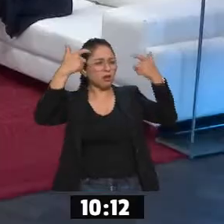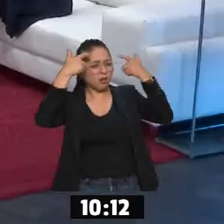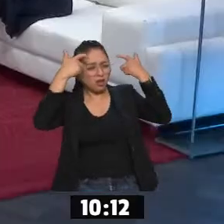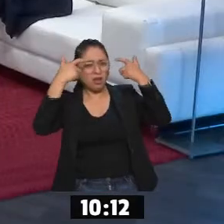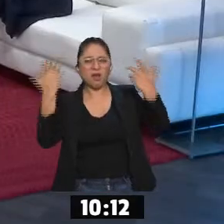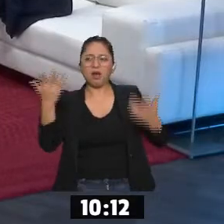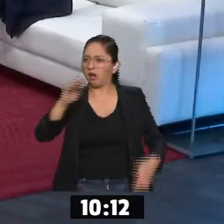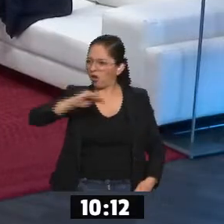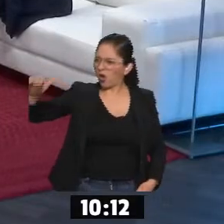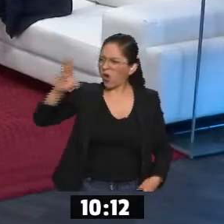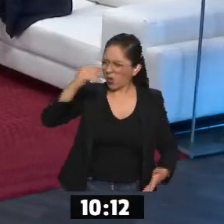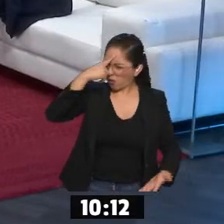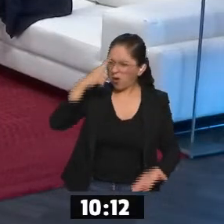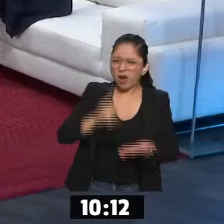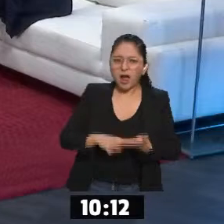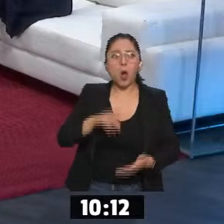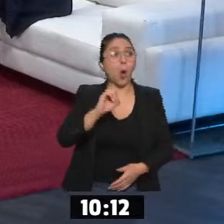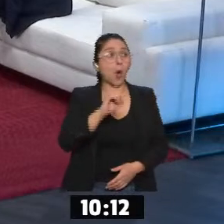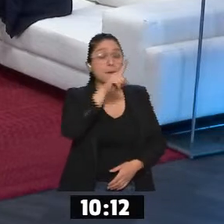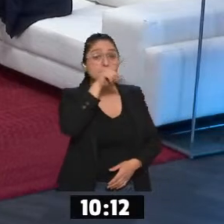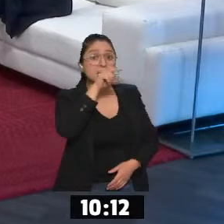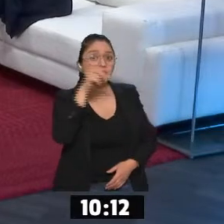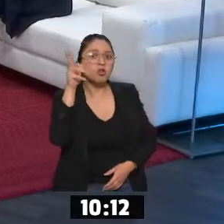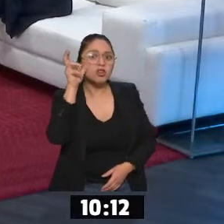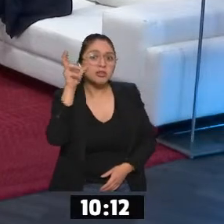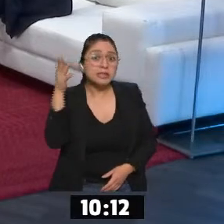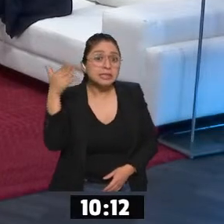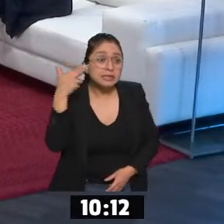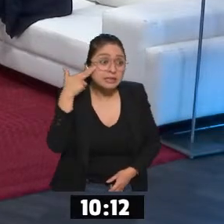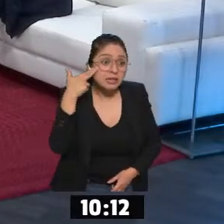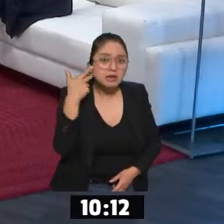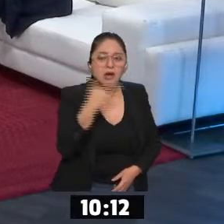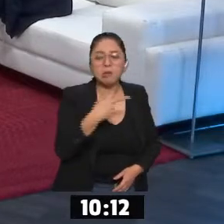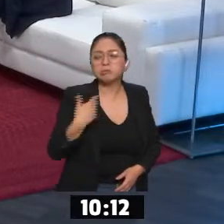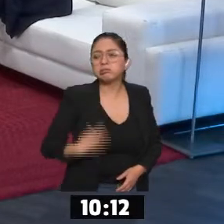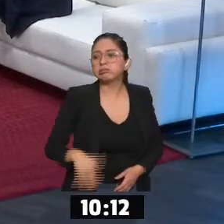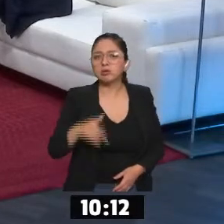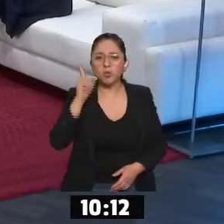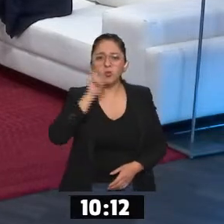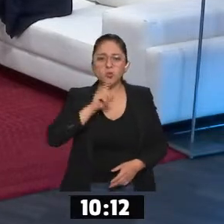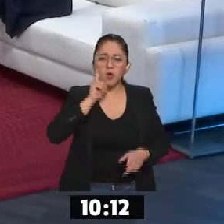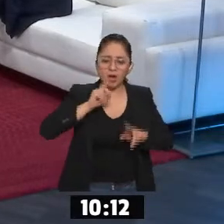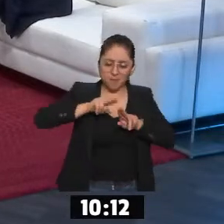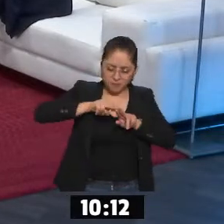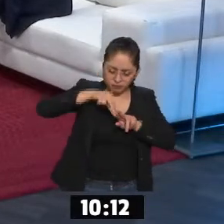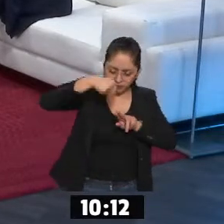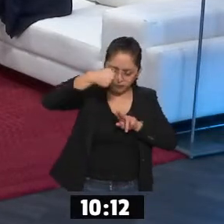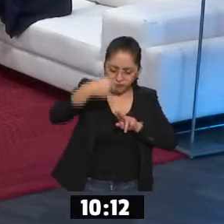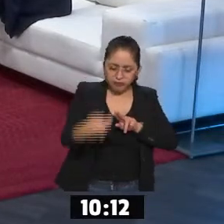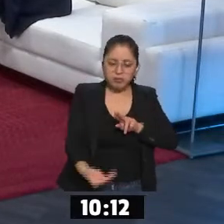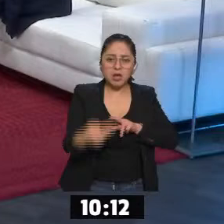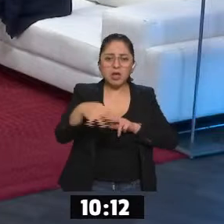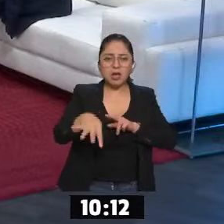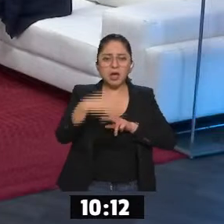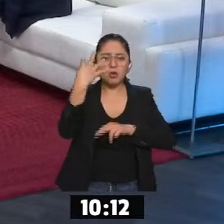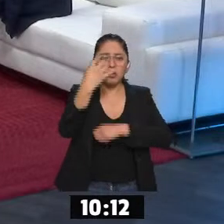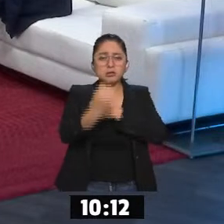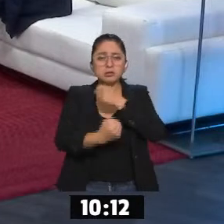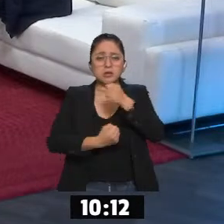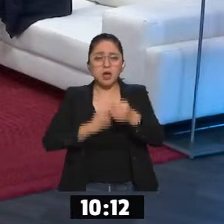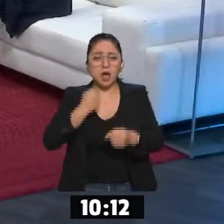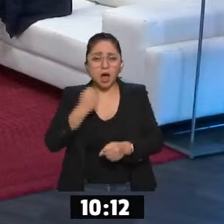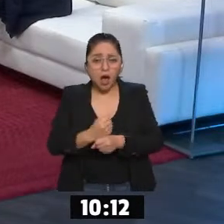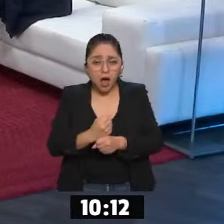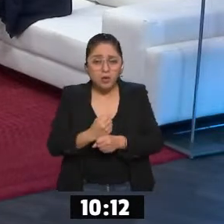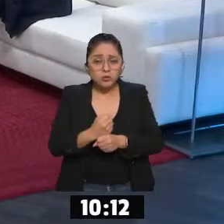China, señora, o en China. Vio, o sea, la clavadista de 14 años que tira 2 clavados perfectos y su expresión